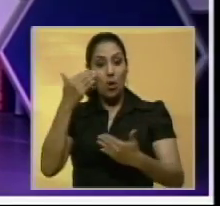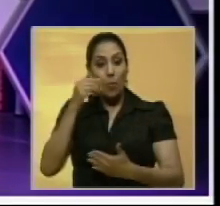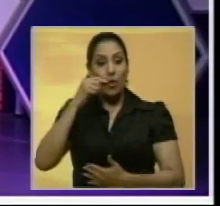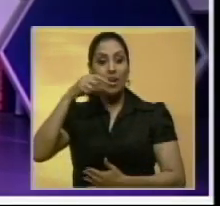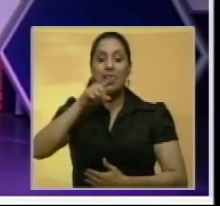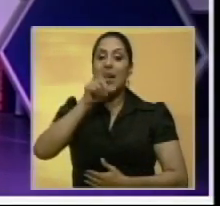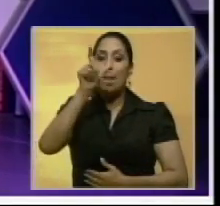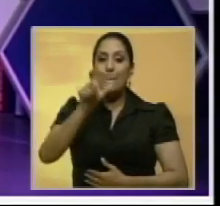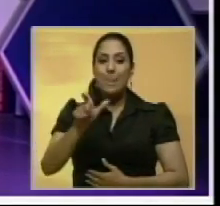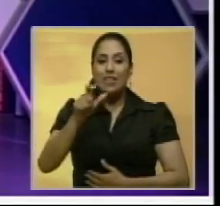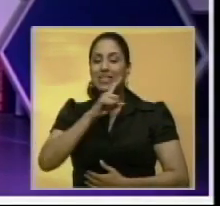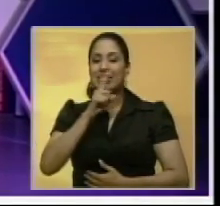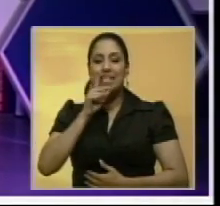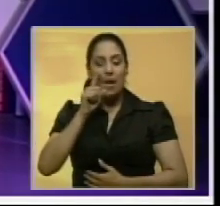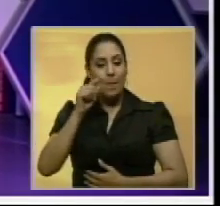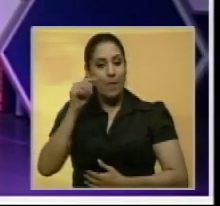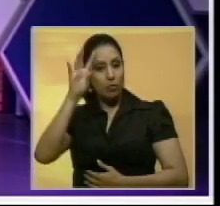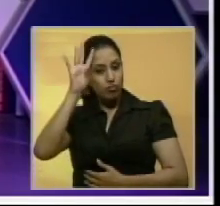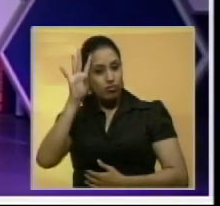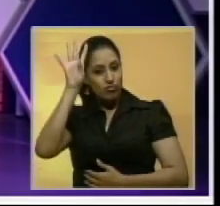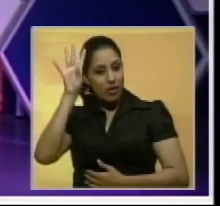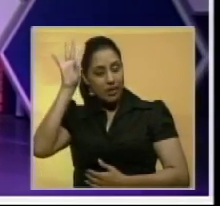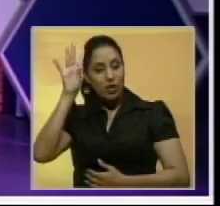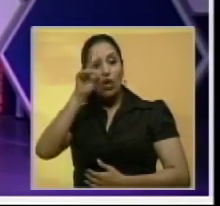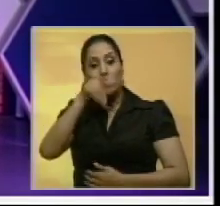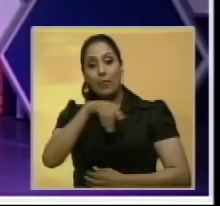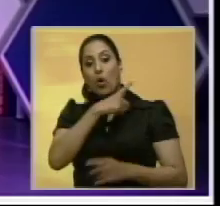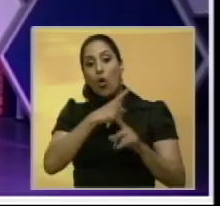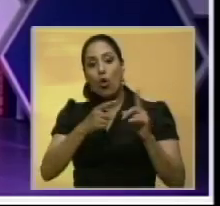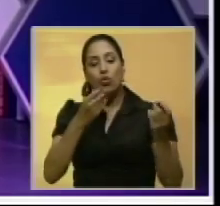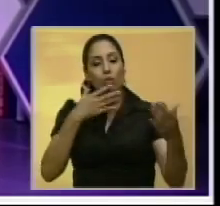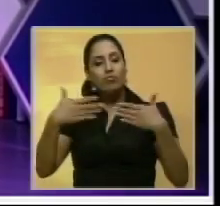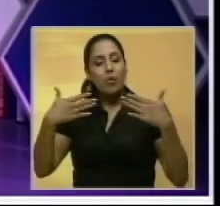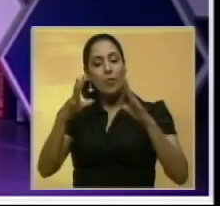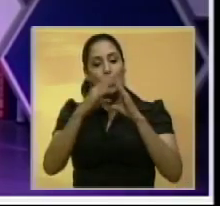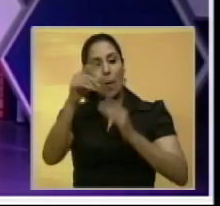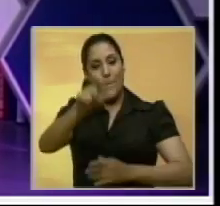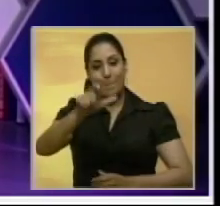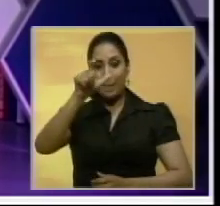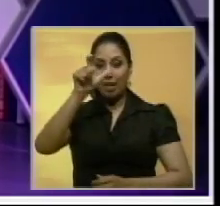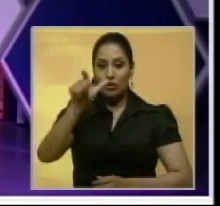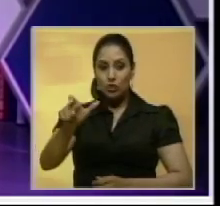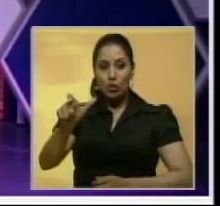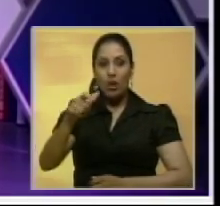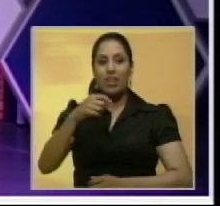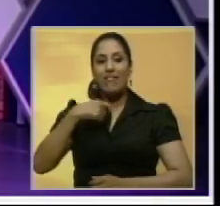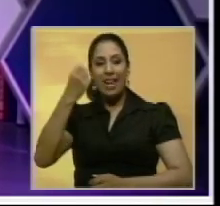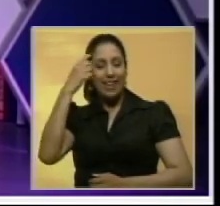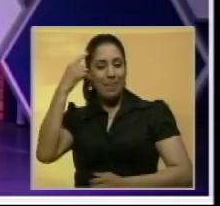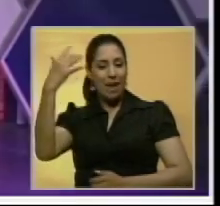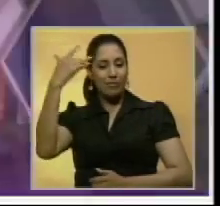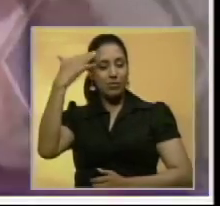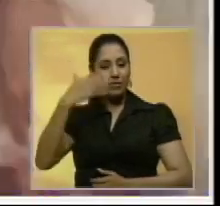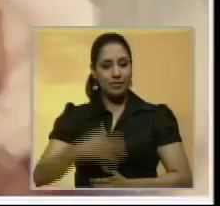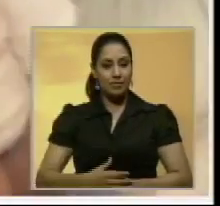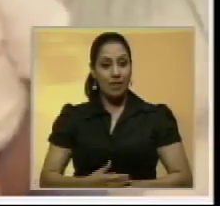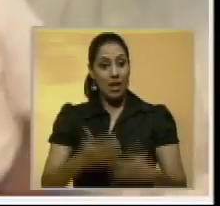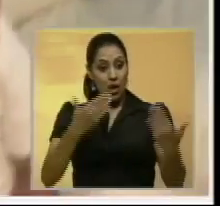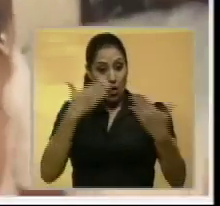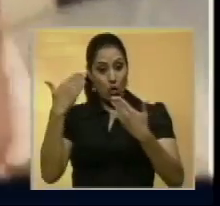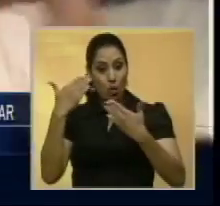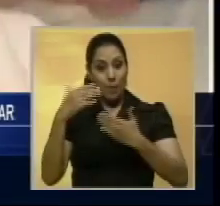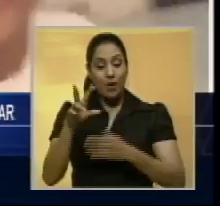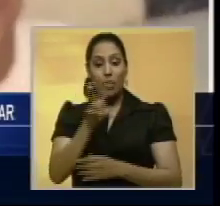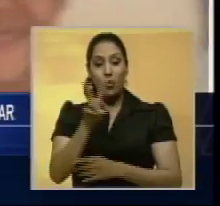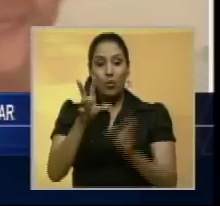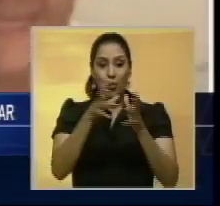Miguel Ignacio Mendoza, mejor conocido como Nacho, y el adelanto que compartió con todos sus seguidores del remix Andas en mi cabeza. El venezolano del